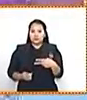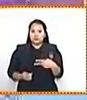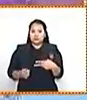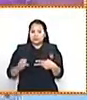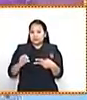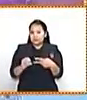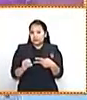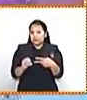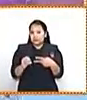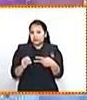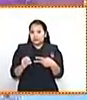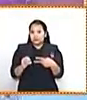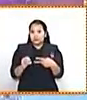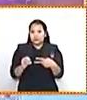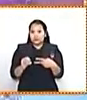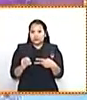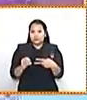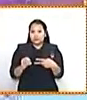0. Siguiente dígito